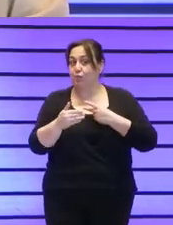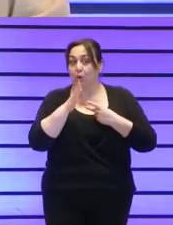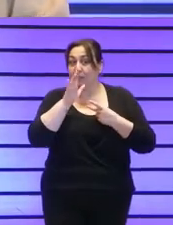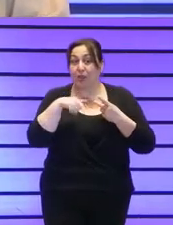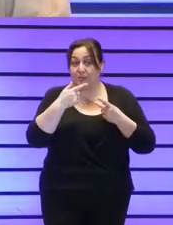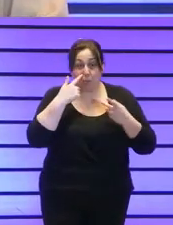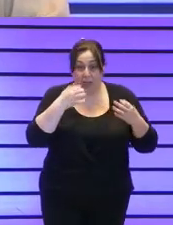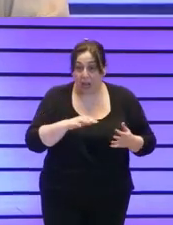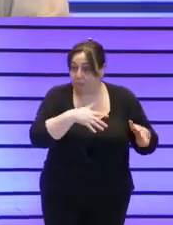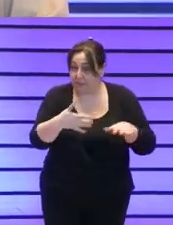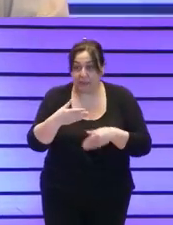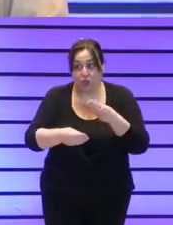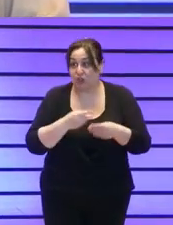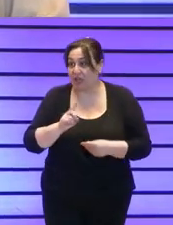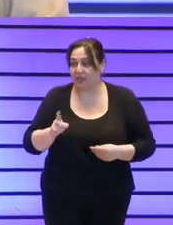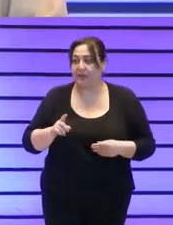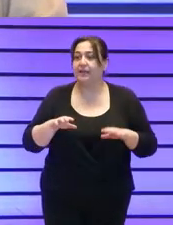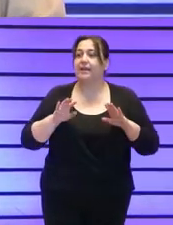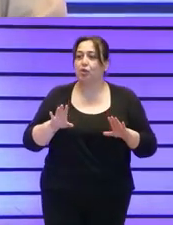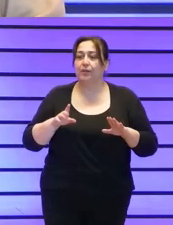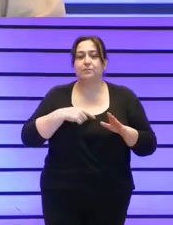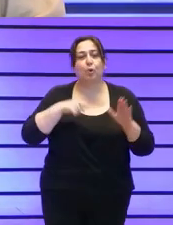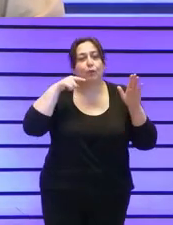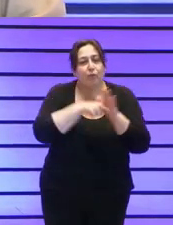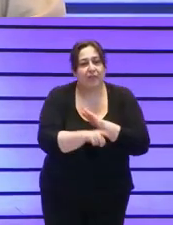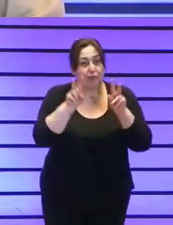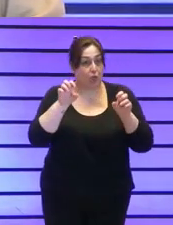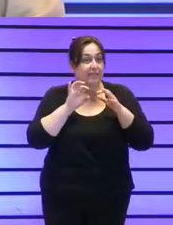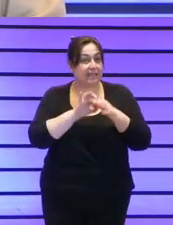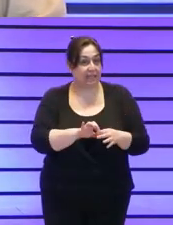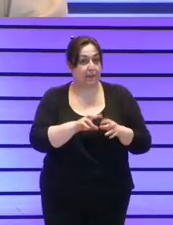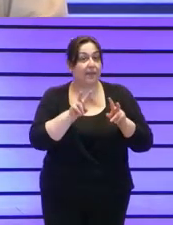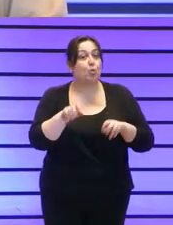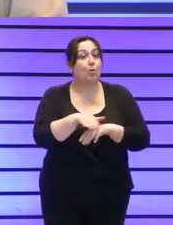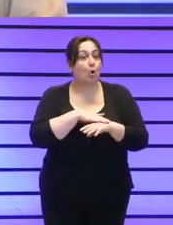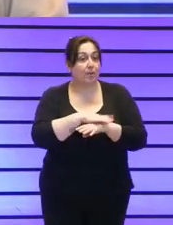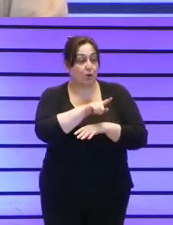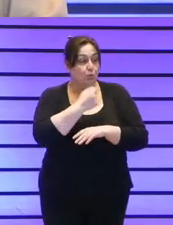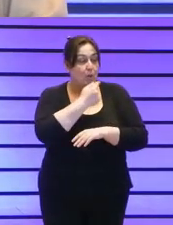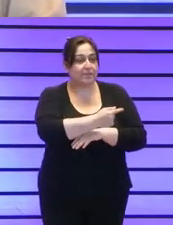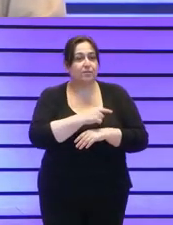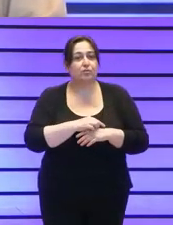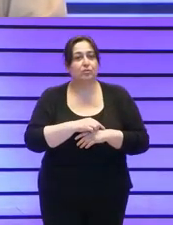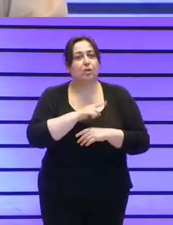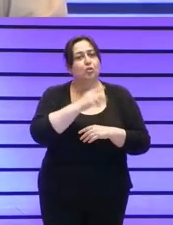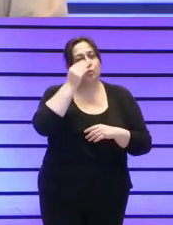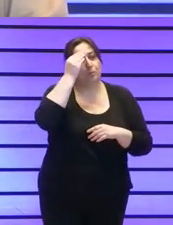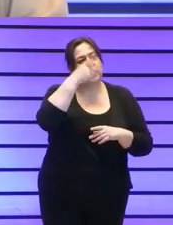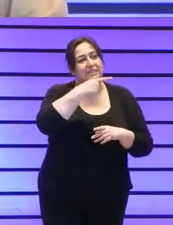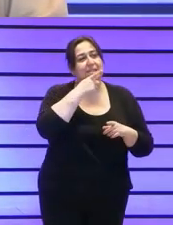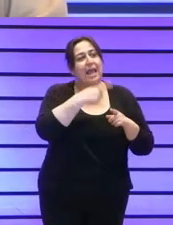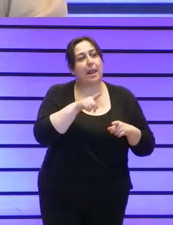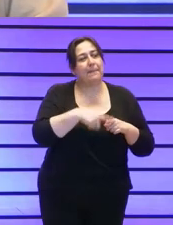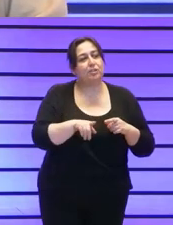se aplicaban, ¿no? Entonces, entrando y profundizando en este aspecto de buen gobierno que tú has apuntado, ¿tú qué elementos